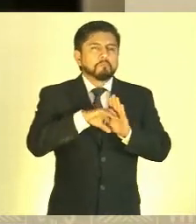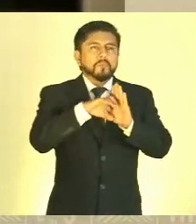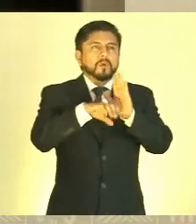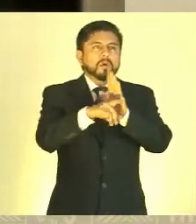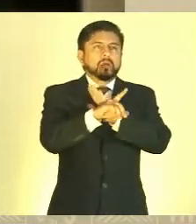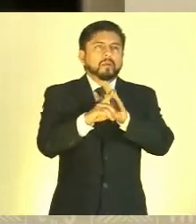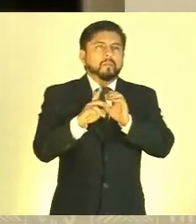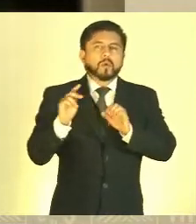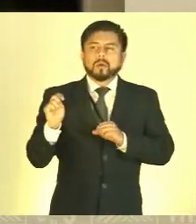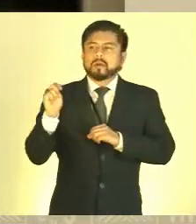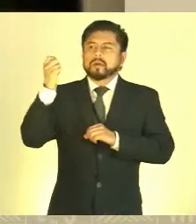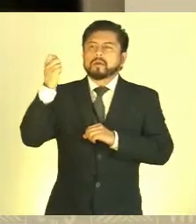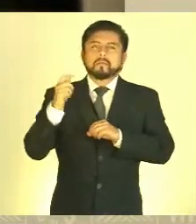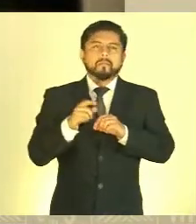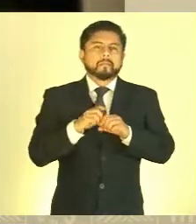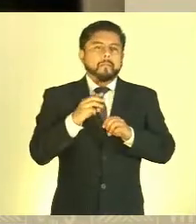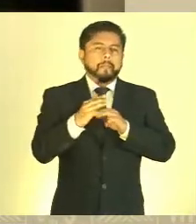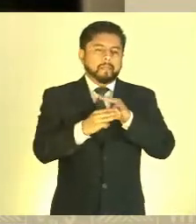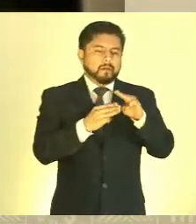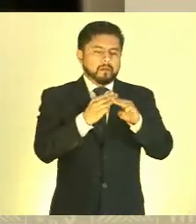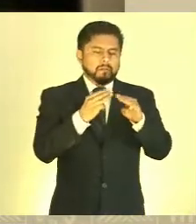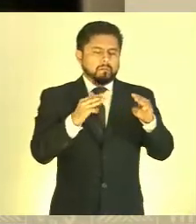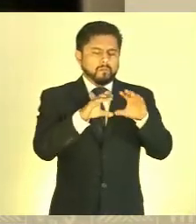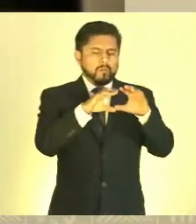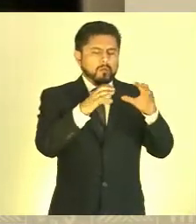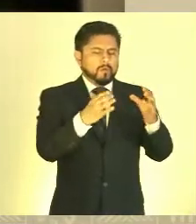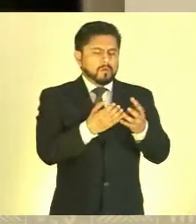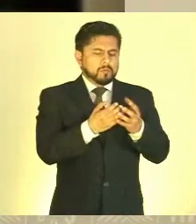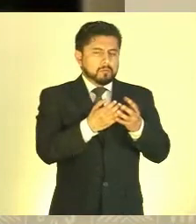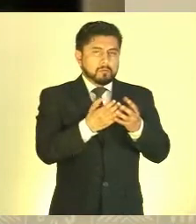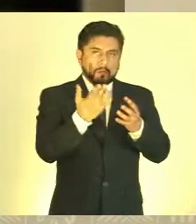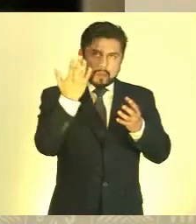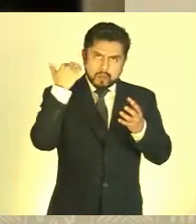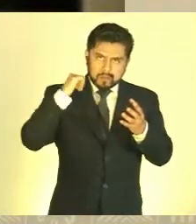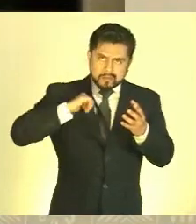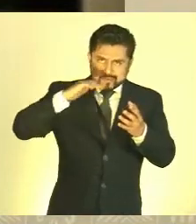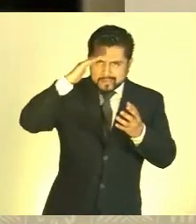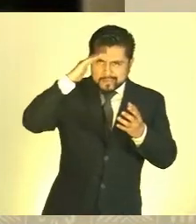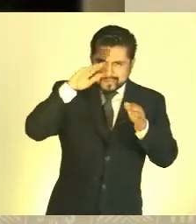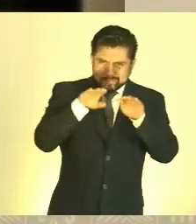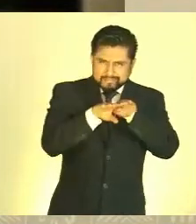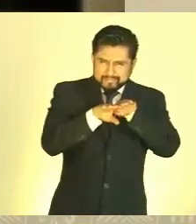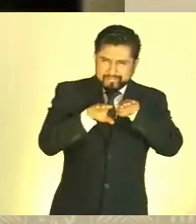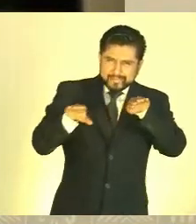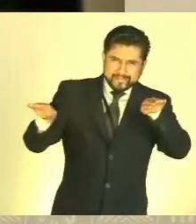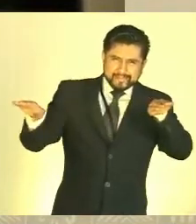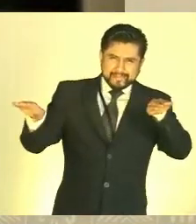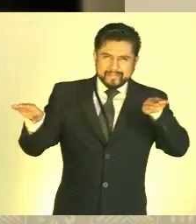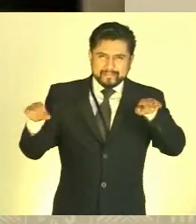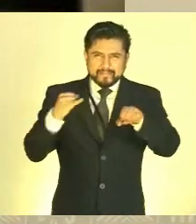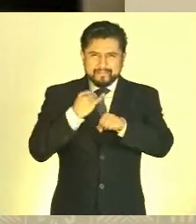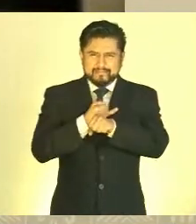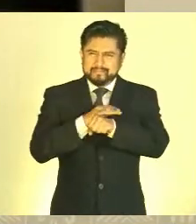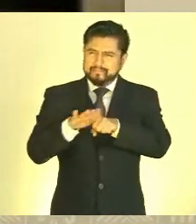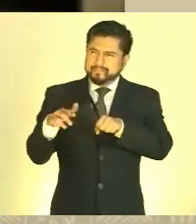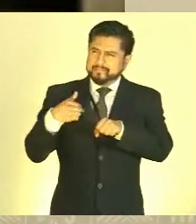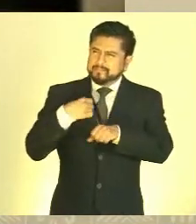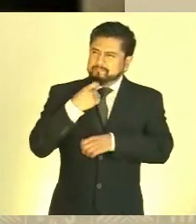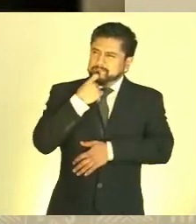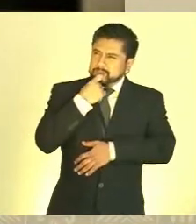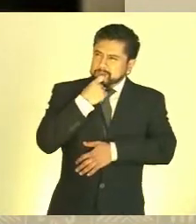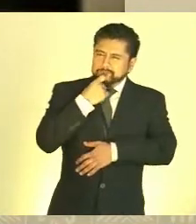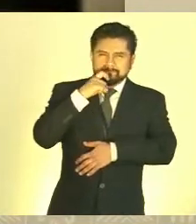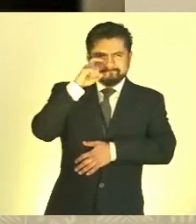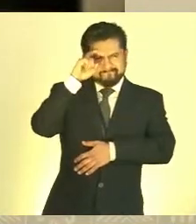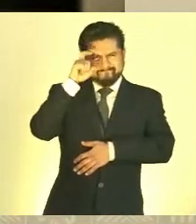¿no? Pero parece plana y piensa en contra del sentido común, duda, ¿no?, la ciencia,